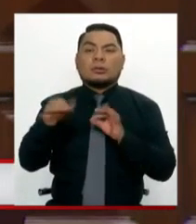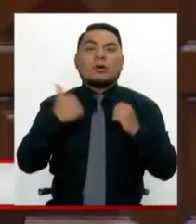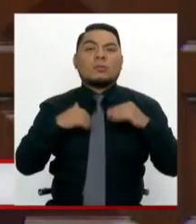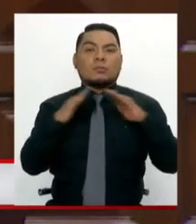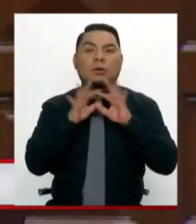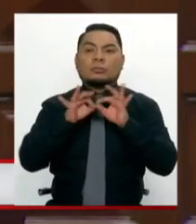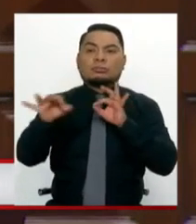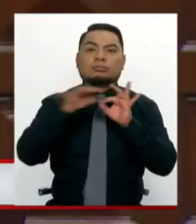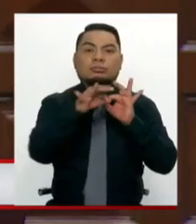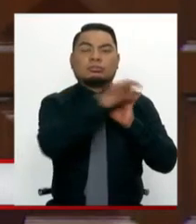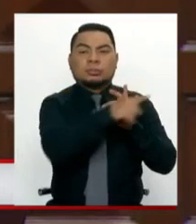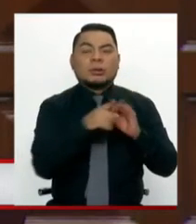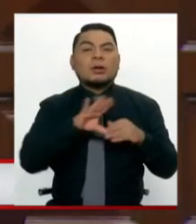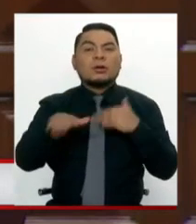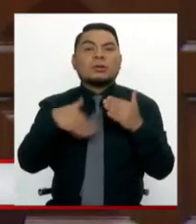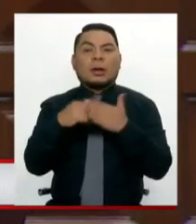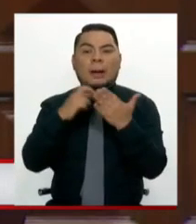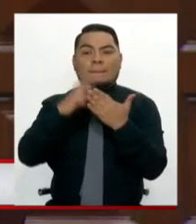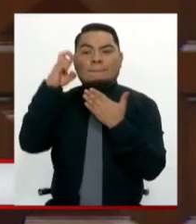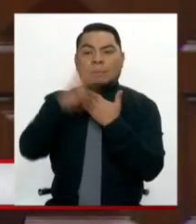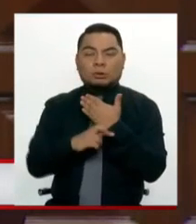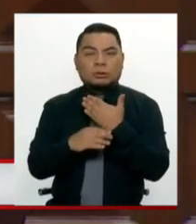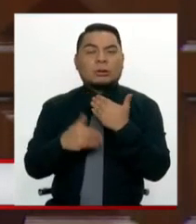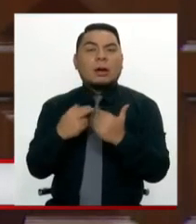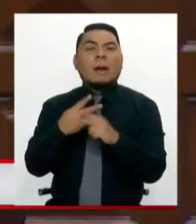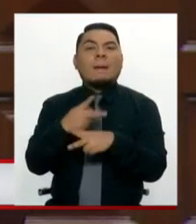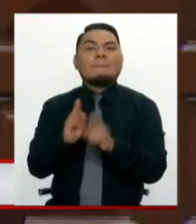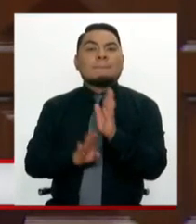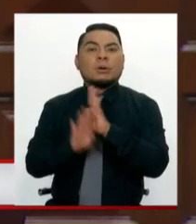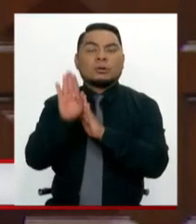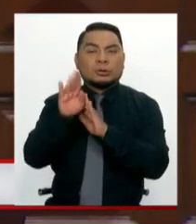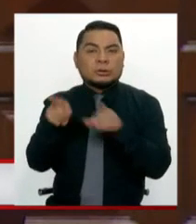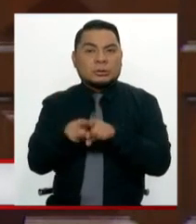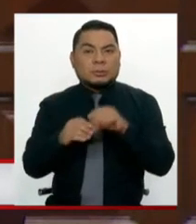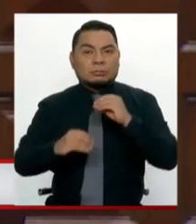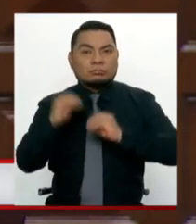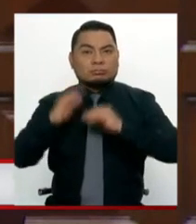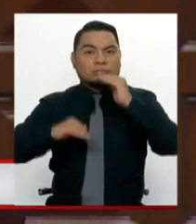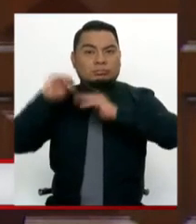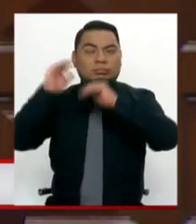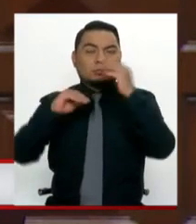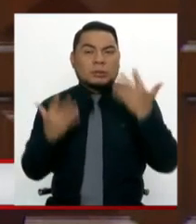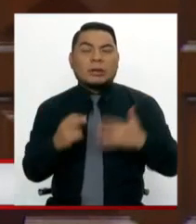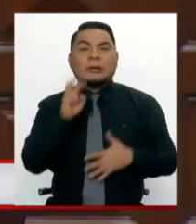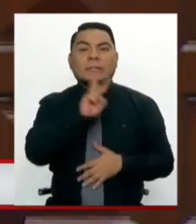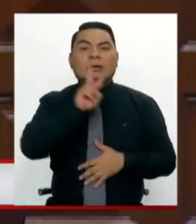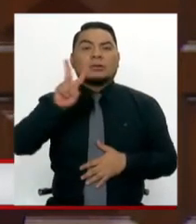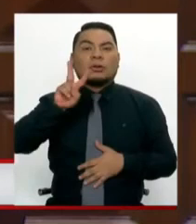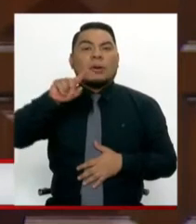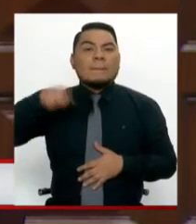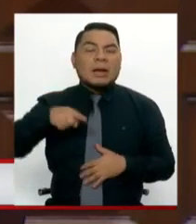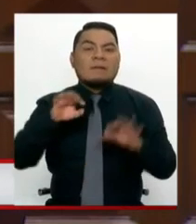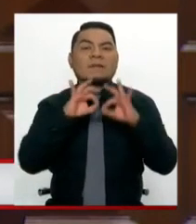locales para la ejecución de proyectos productivos y de infraestructura de 22.000 familias